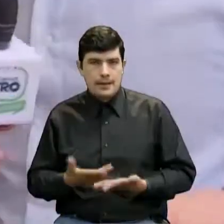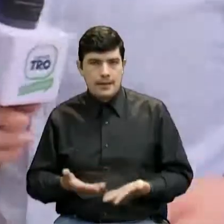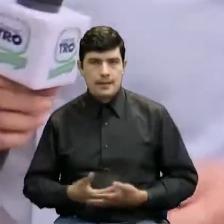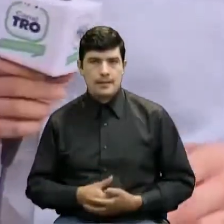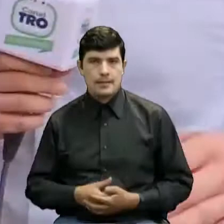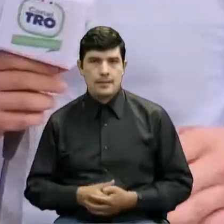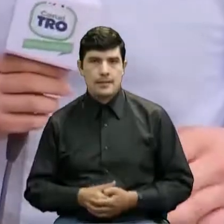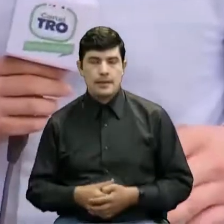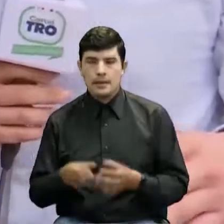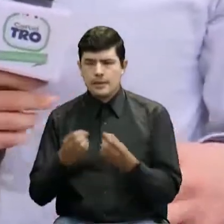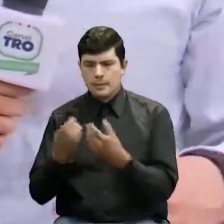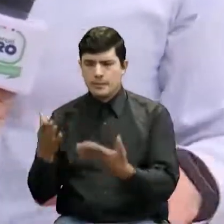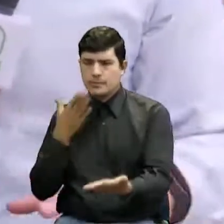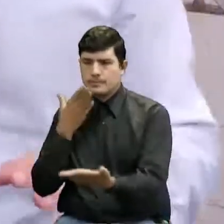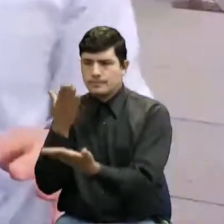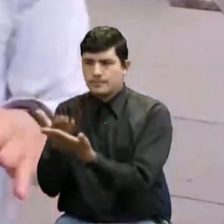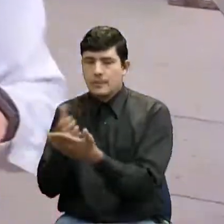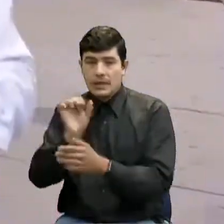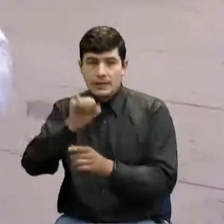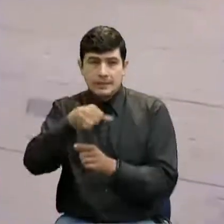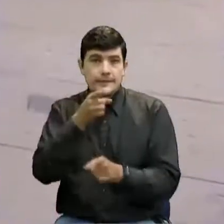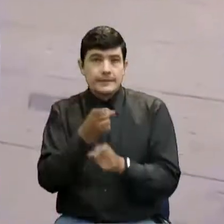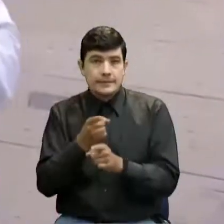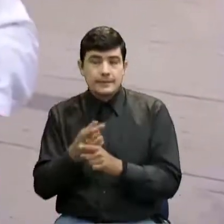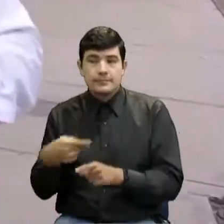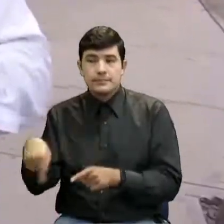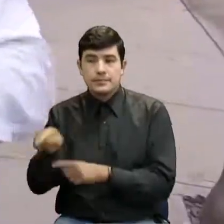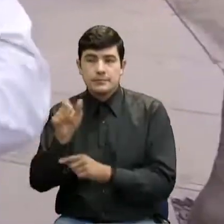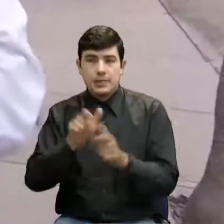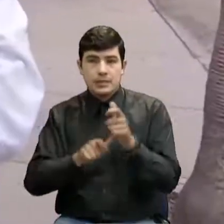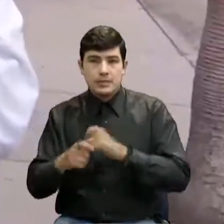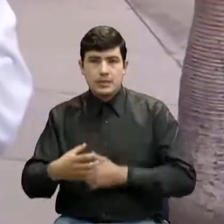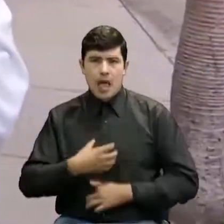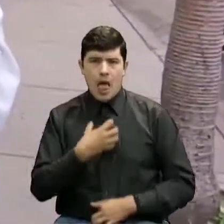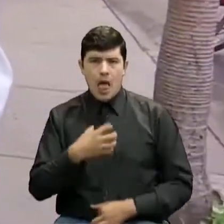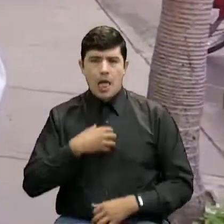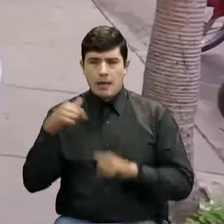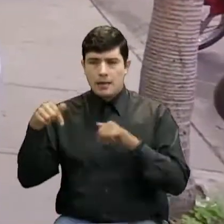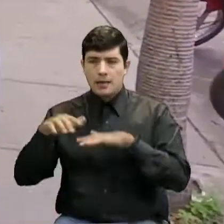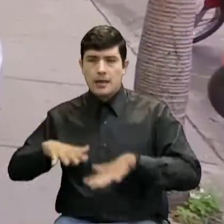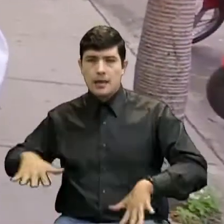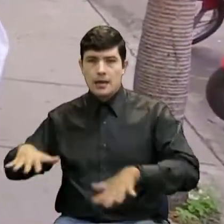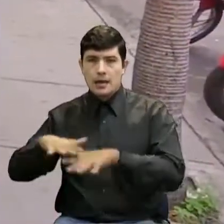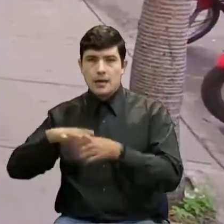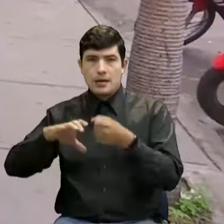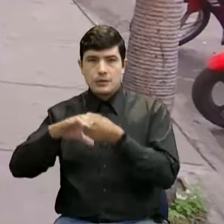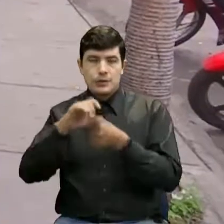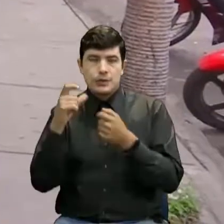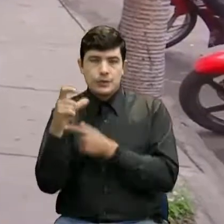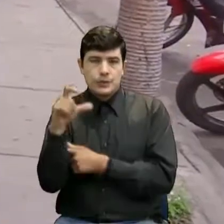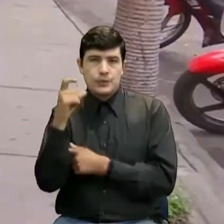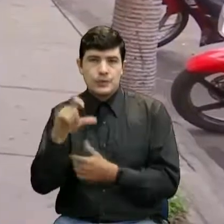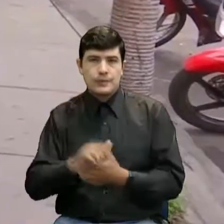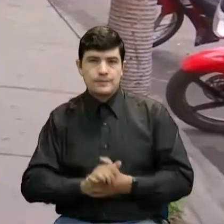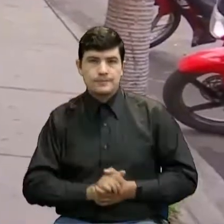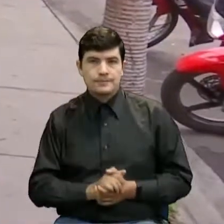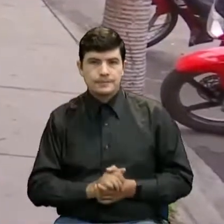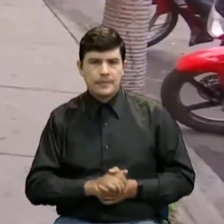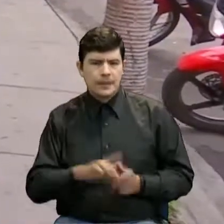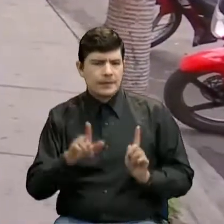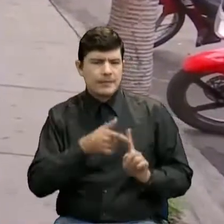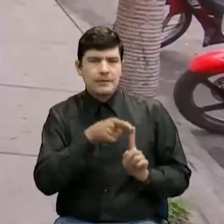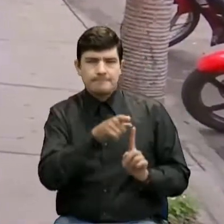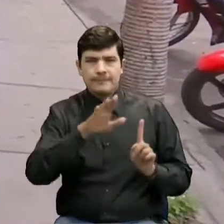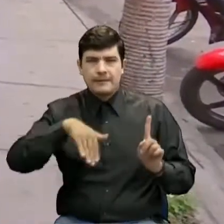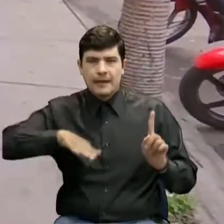muchas gracias pues son parte de las quejas que se presentan en este dispensario de la ciudad de cúcuta el primero el retraso en la entrega